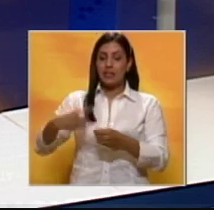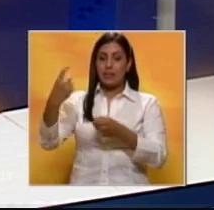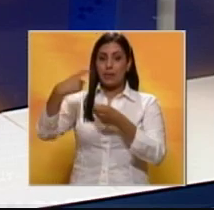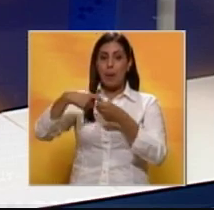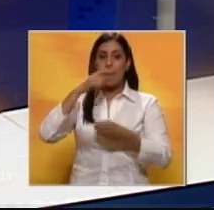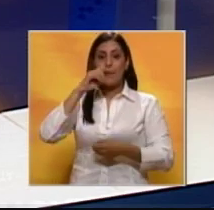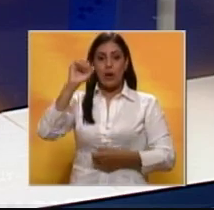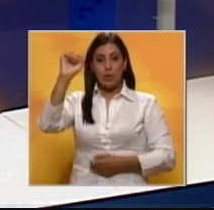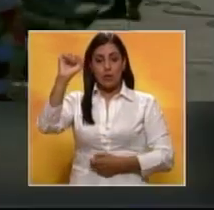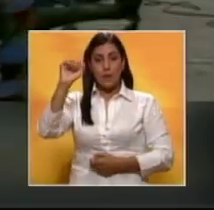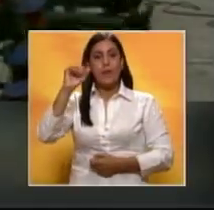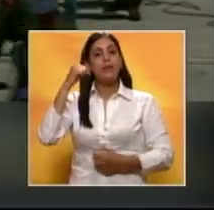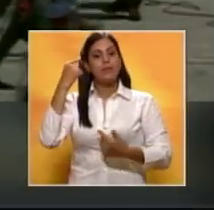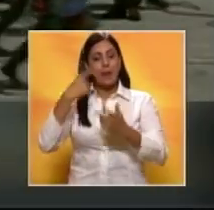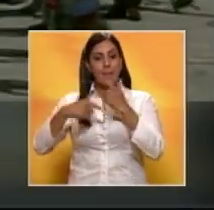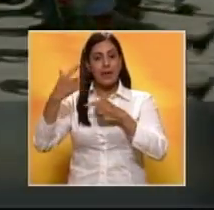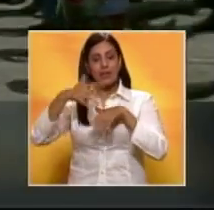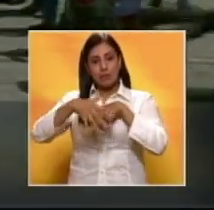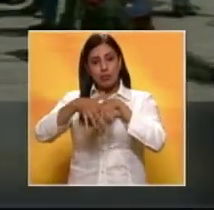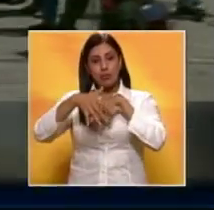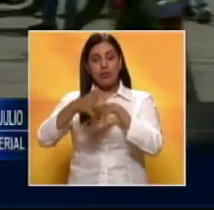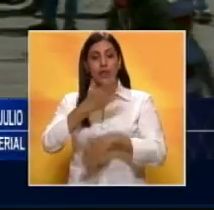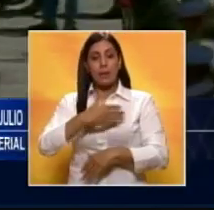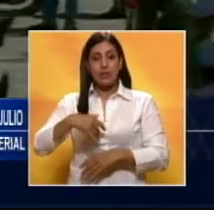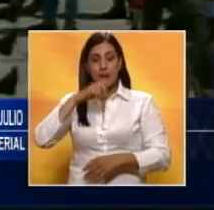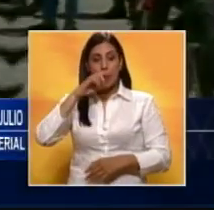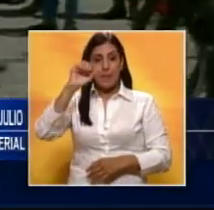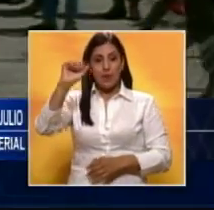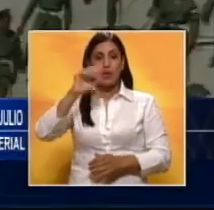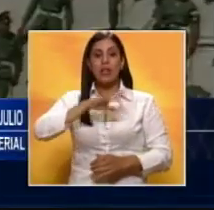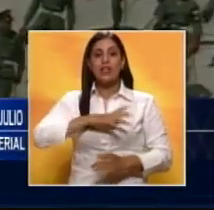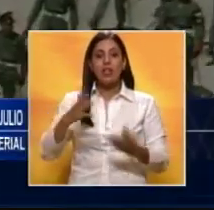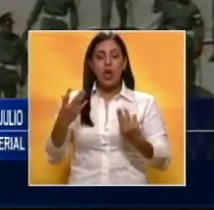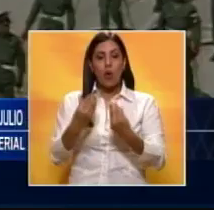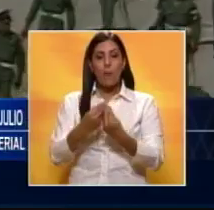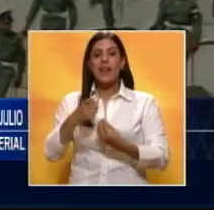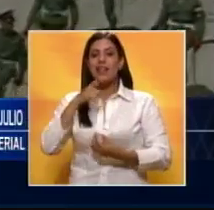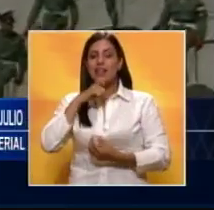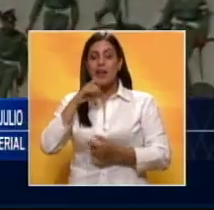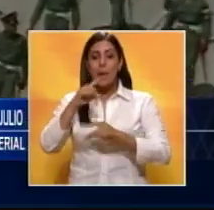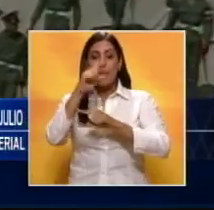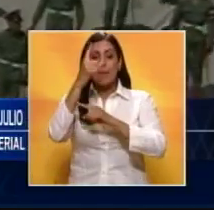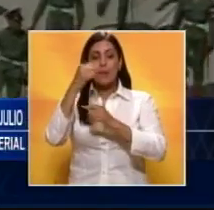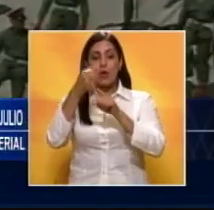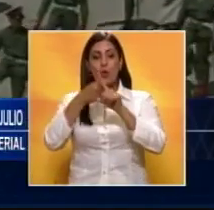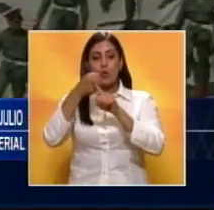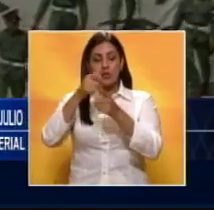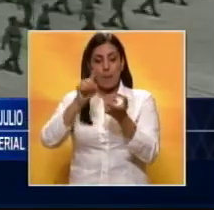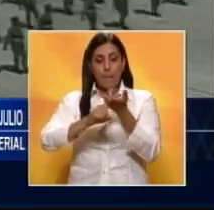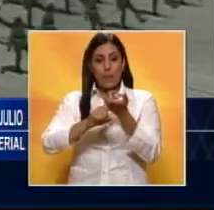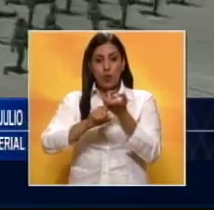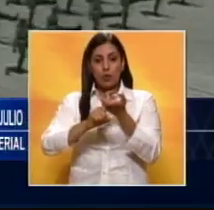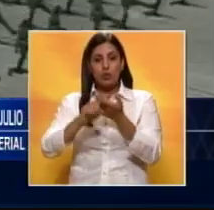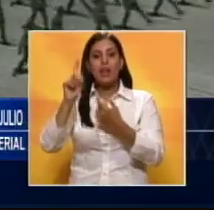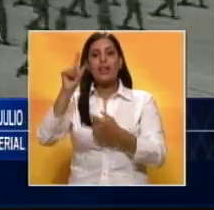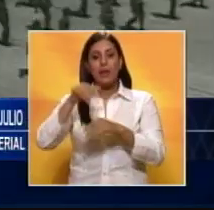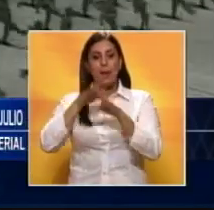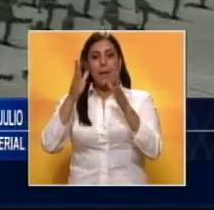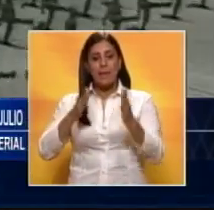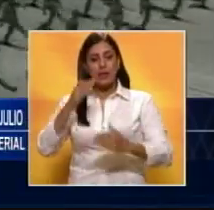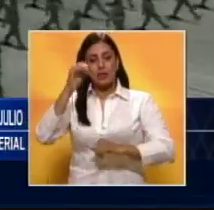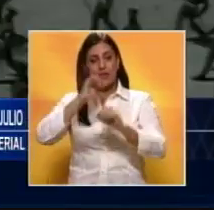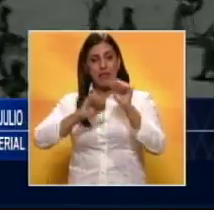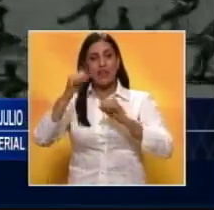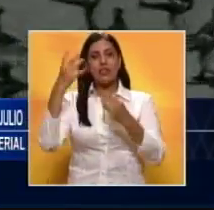República, Nicolás Maduro. Desde el Paseo de los Próceres, el presidente de la República se encuentra acompañado de la primera combatiente Cilia Flores y del ministro de la Defensa,